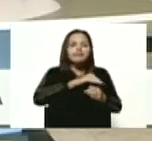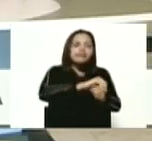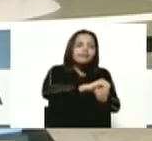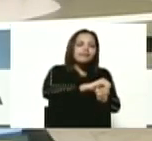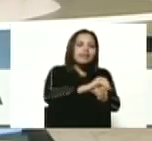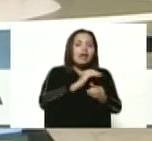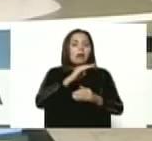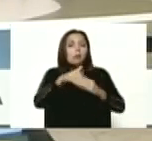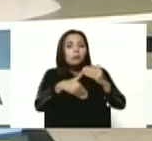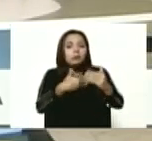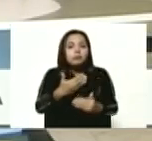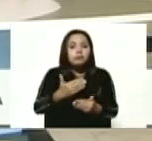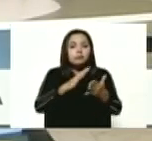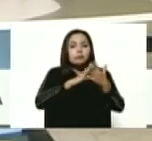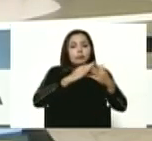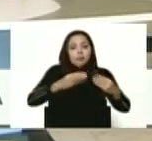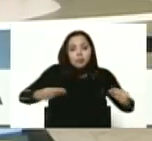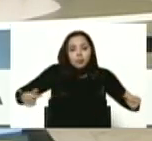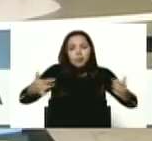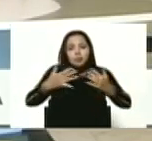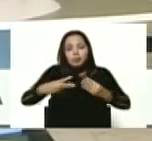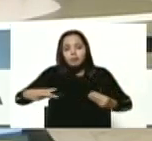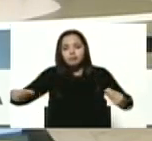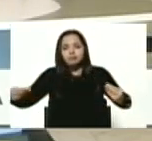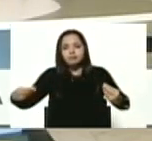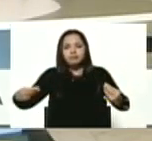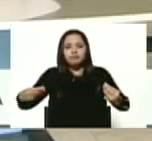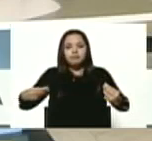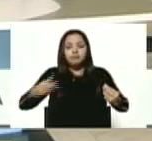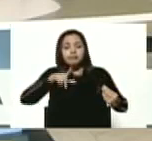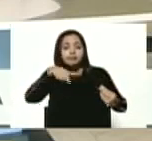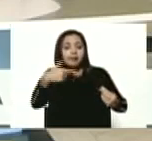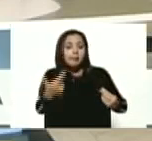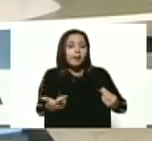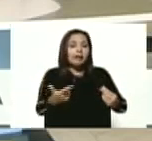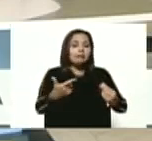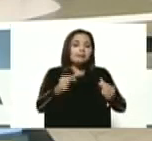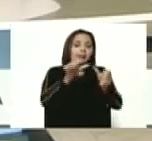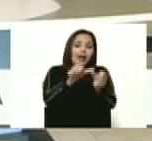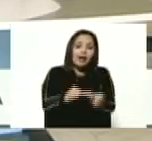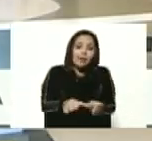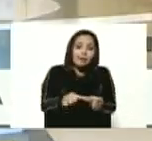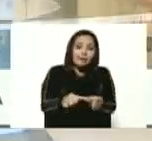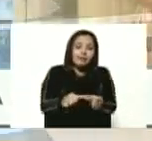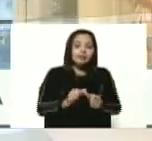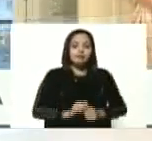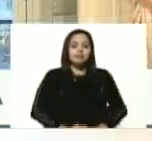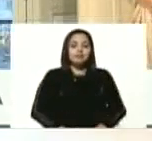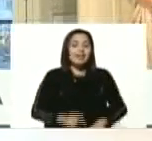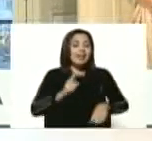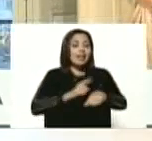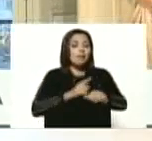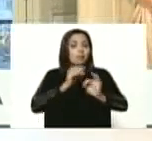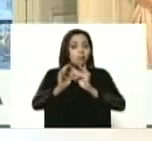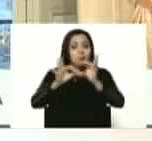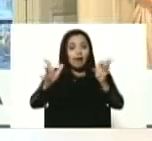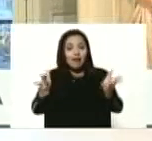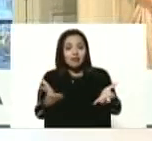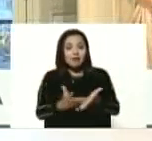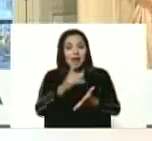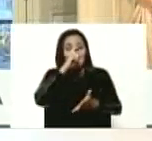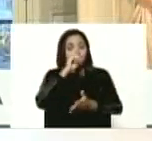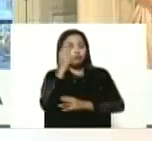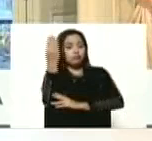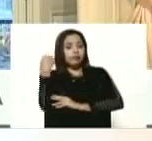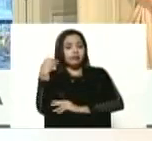se nos fue desgajando, se nos fue quedando. Y en medio de la pandemia del año